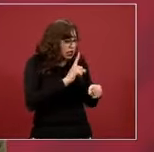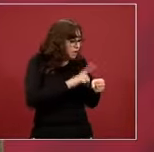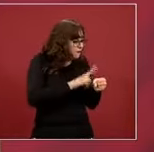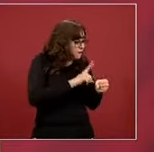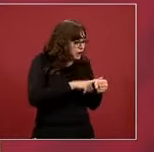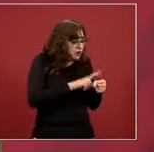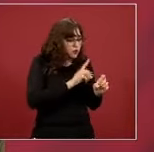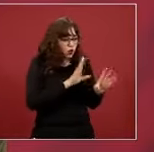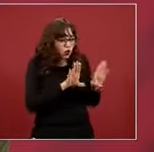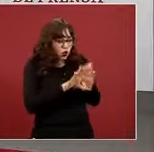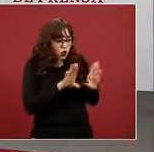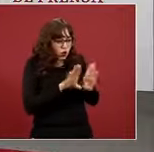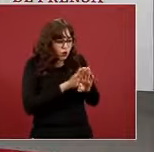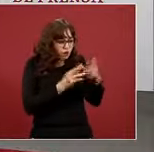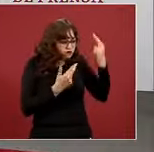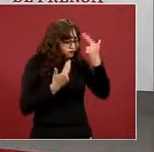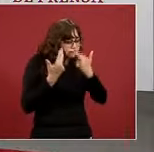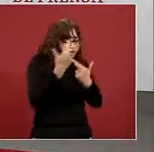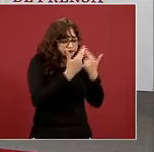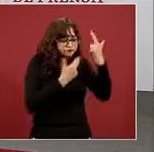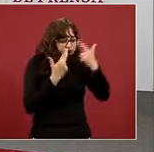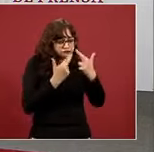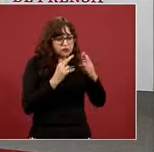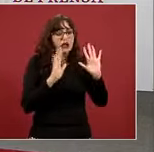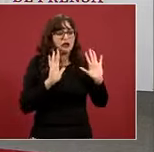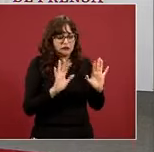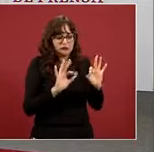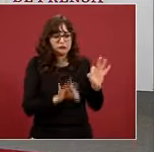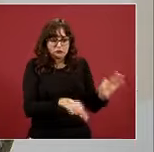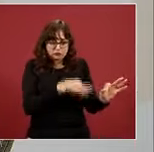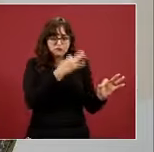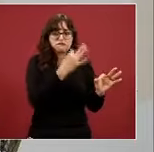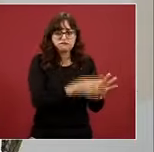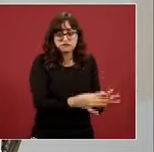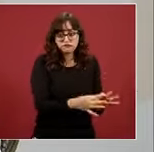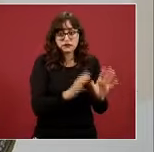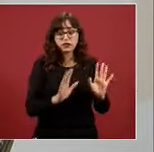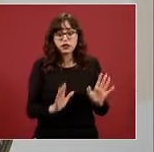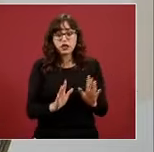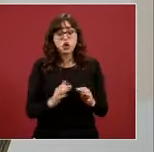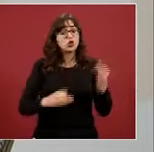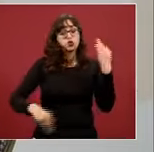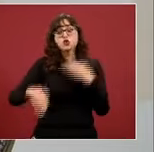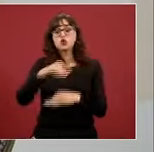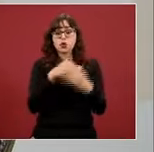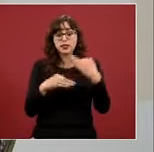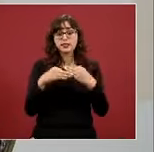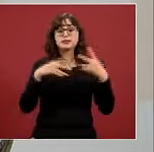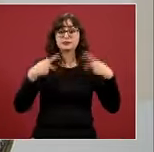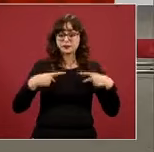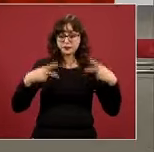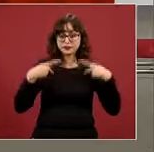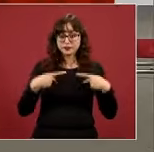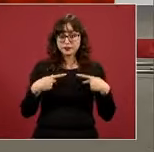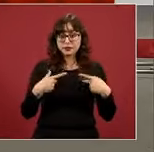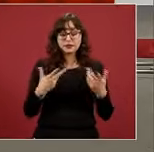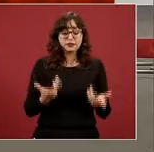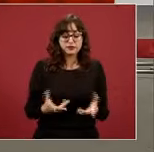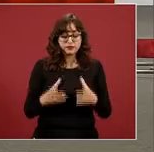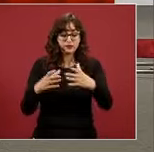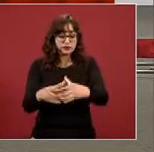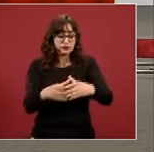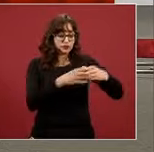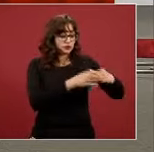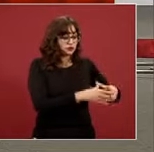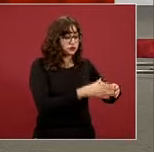las personas. De cualquier manera, todos los casos que son referidos, se ve si en ese hospital se está llevando a cabo, si se puede